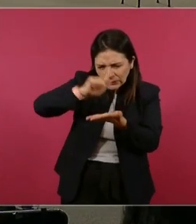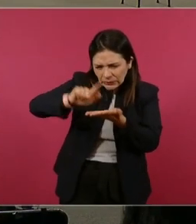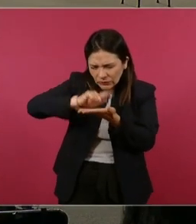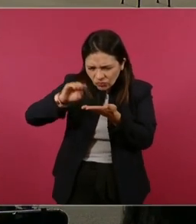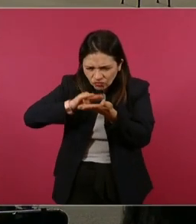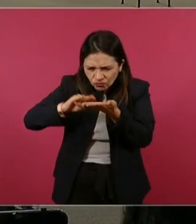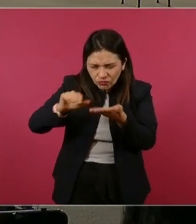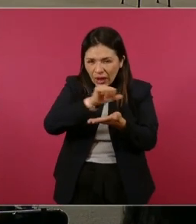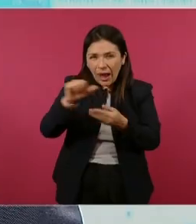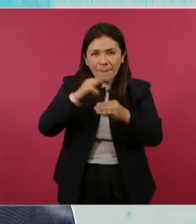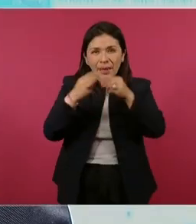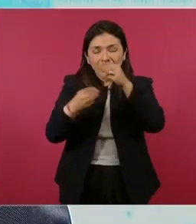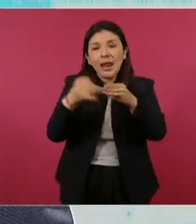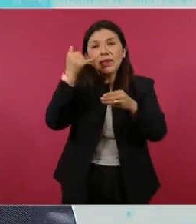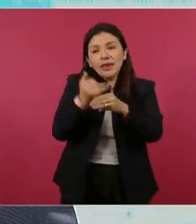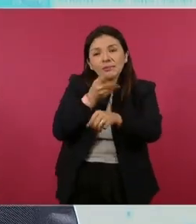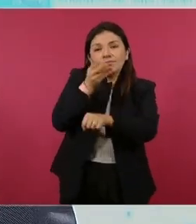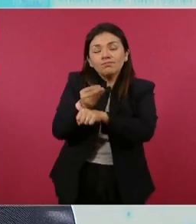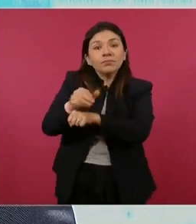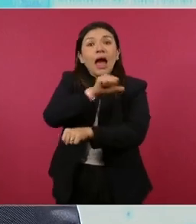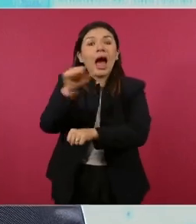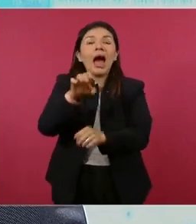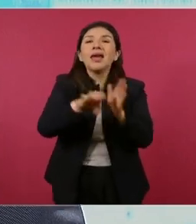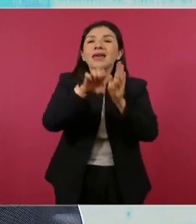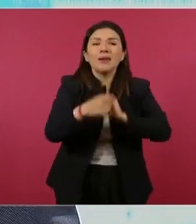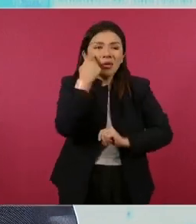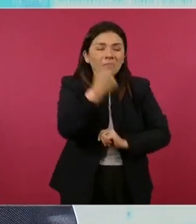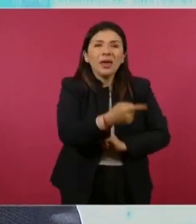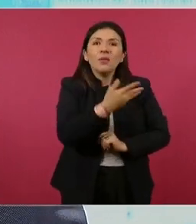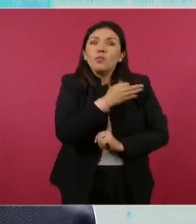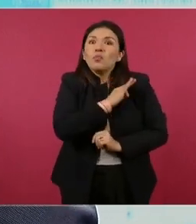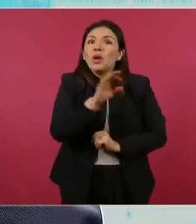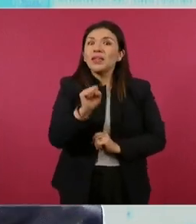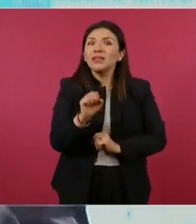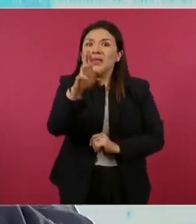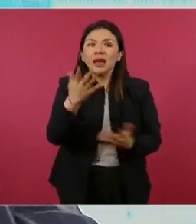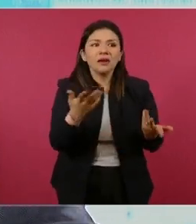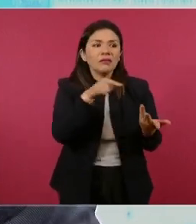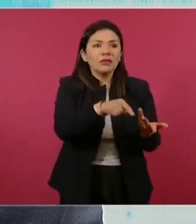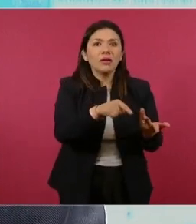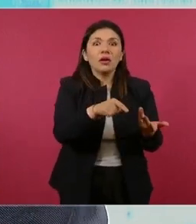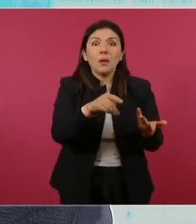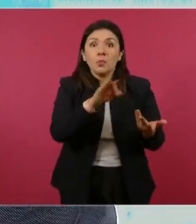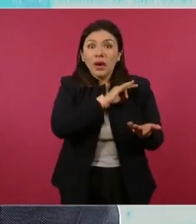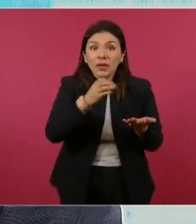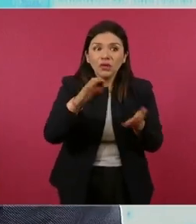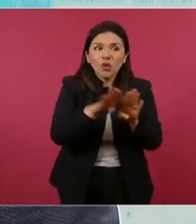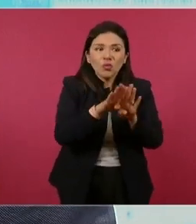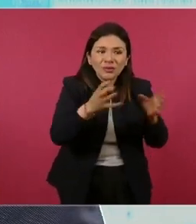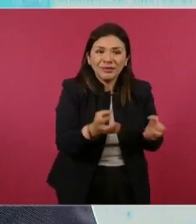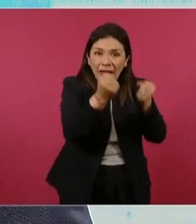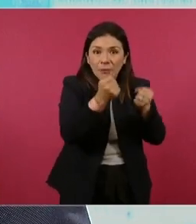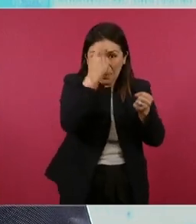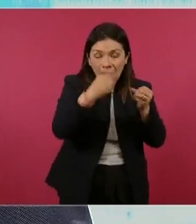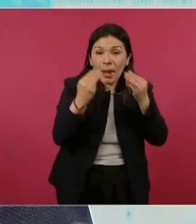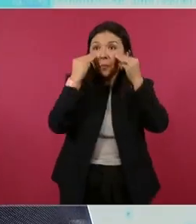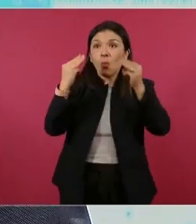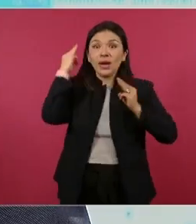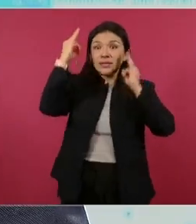de los materiales y de restauración de aquellos materiales susceptibles de ser recuperados para su